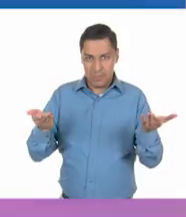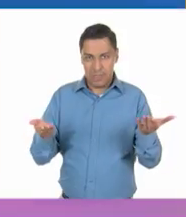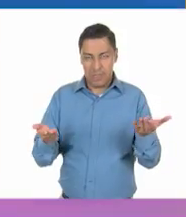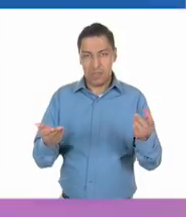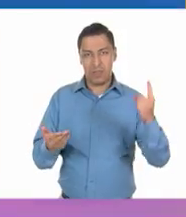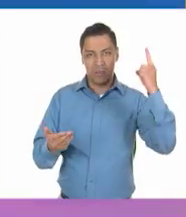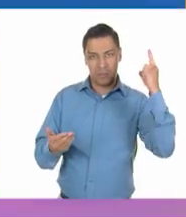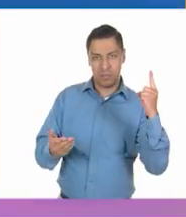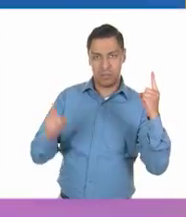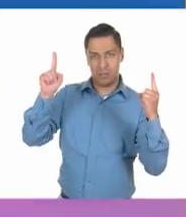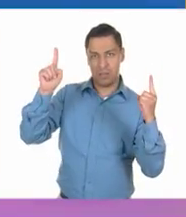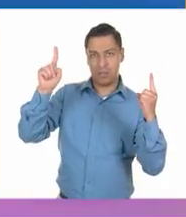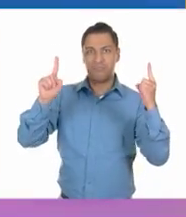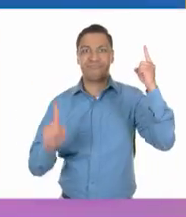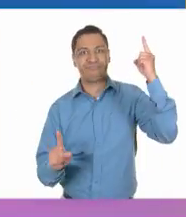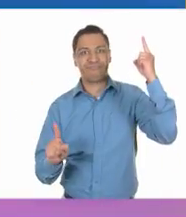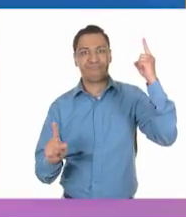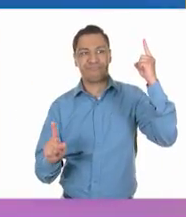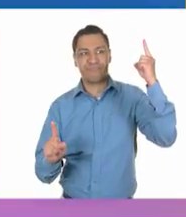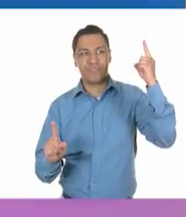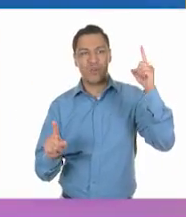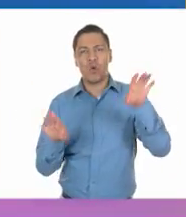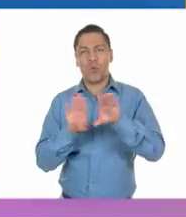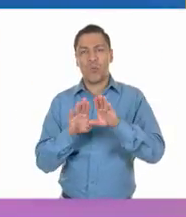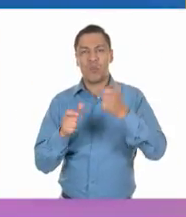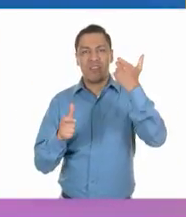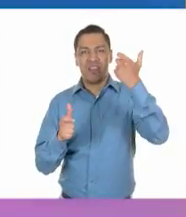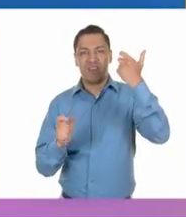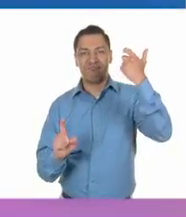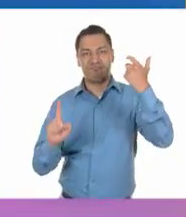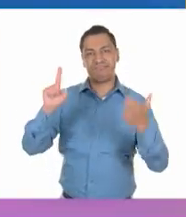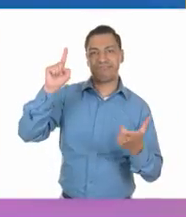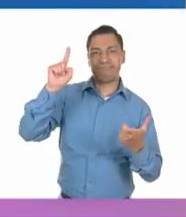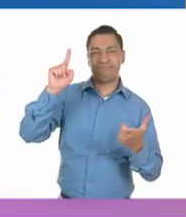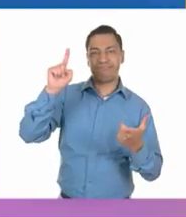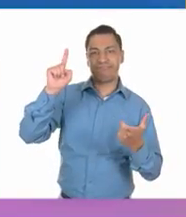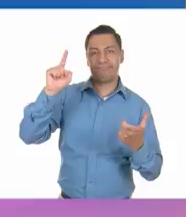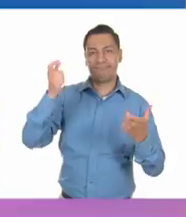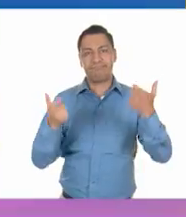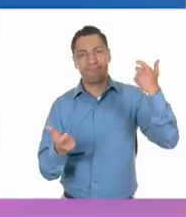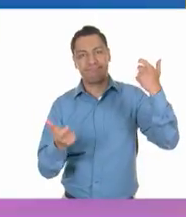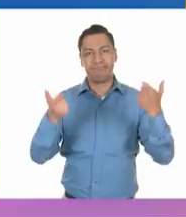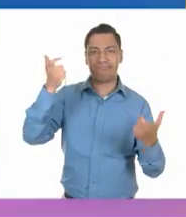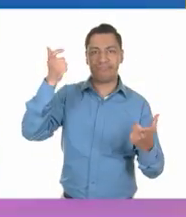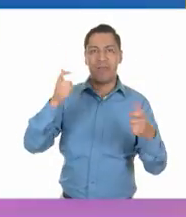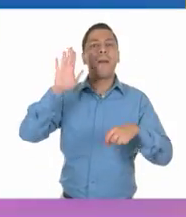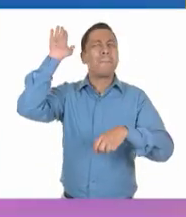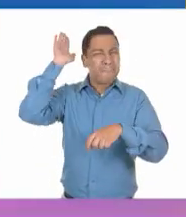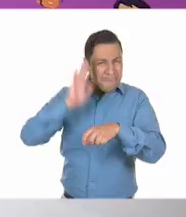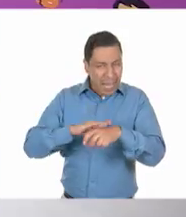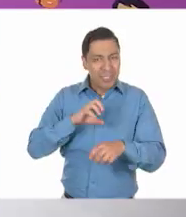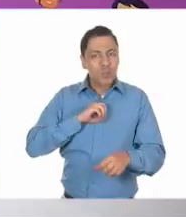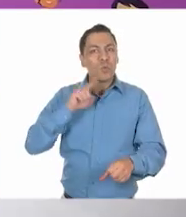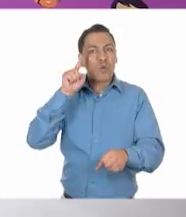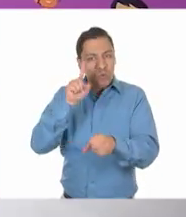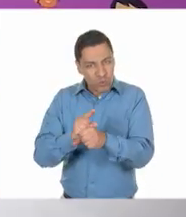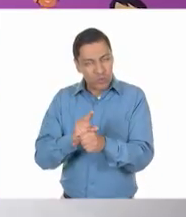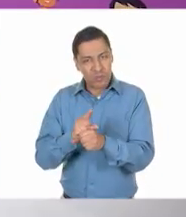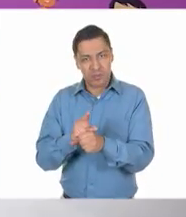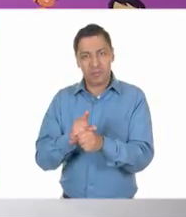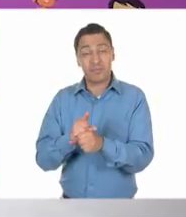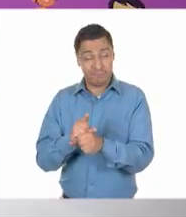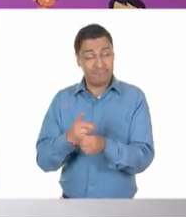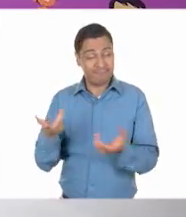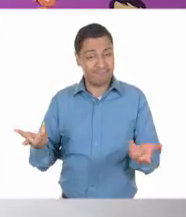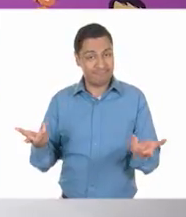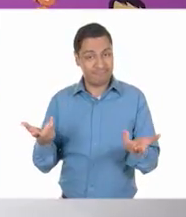personas en desigualdad económica y dice, ¡más oportunidades! Muy bien, excelente. Veo que han podido